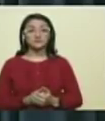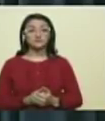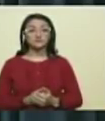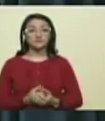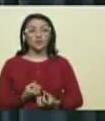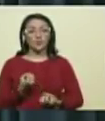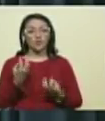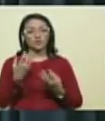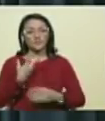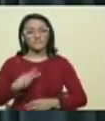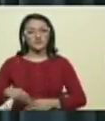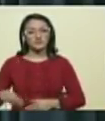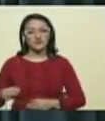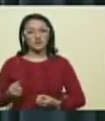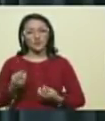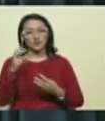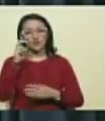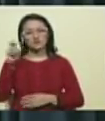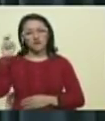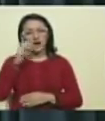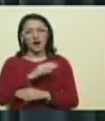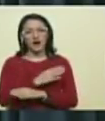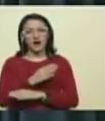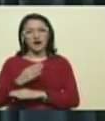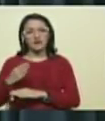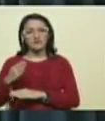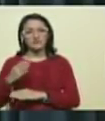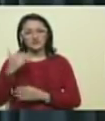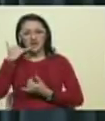¿Cuántos presidentes y cuántos cancilleres del Caribe no fueron